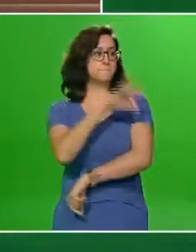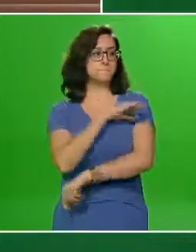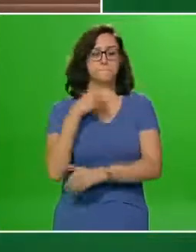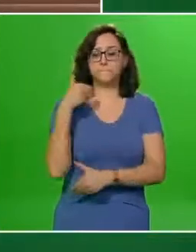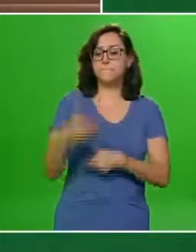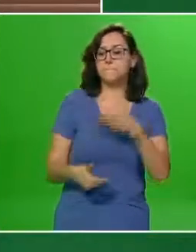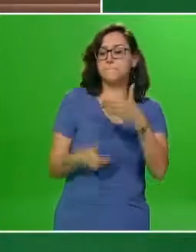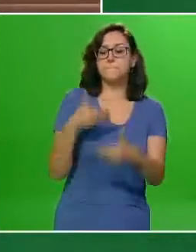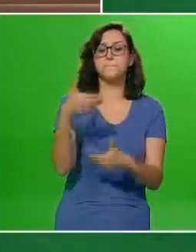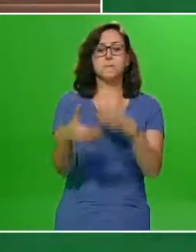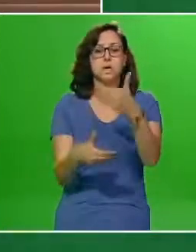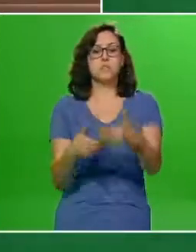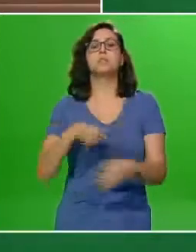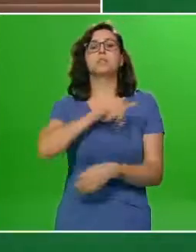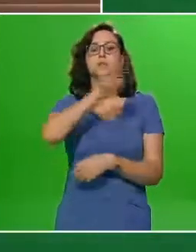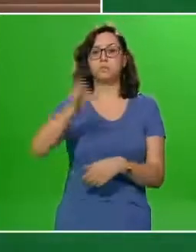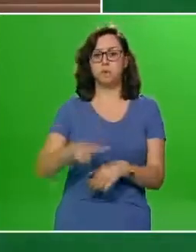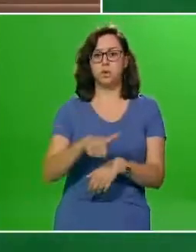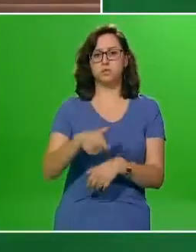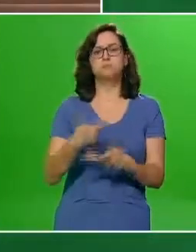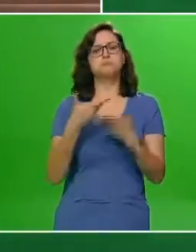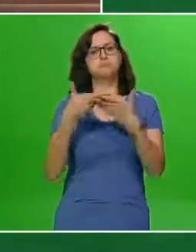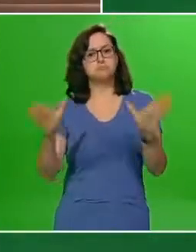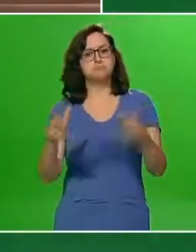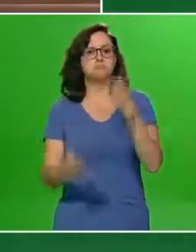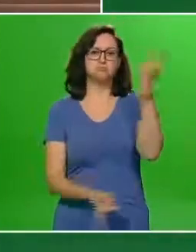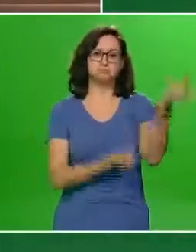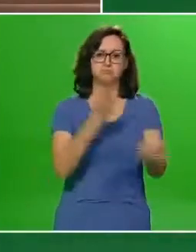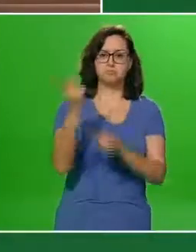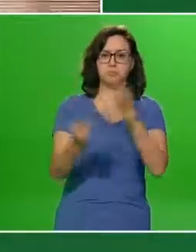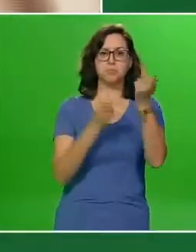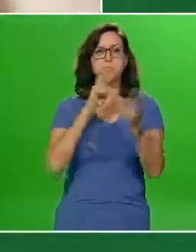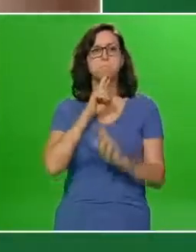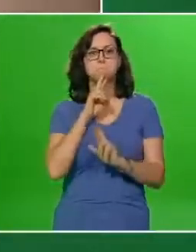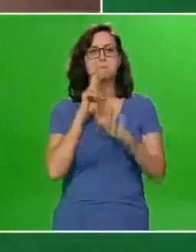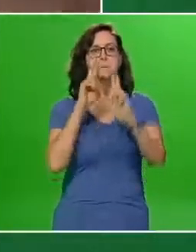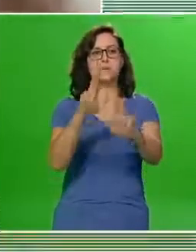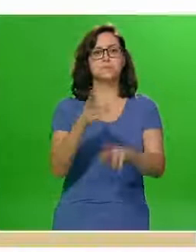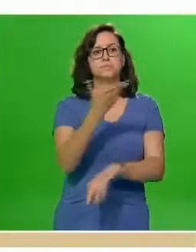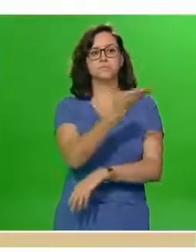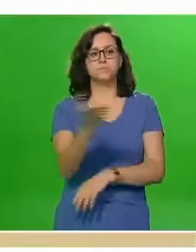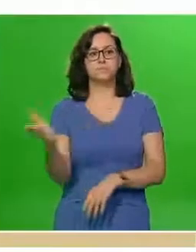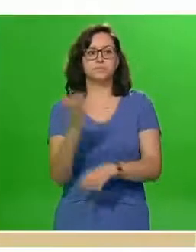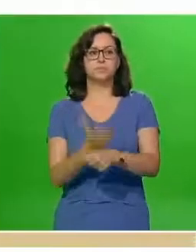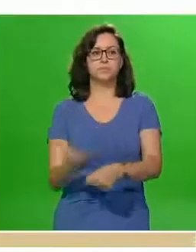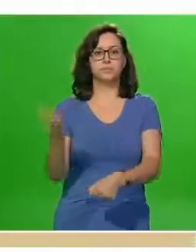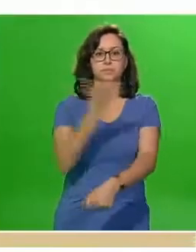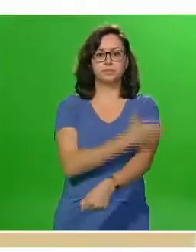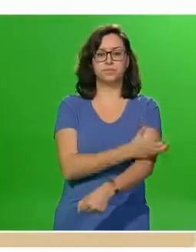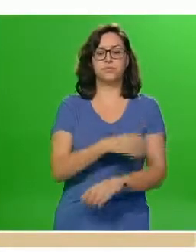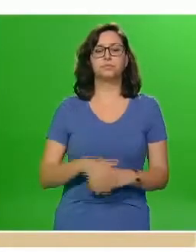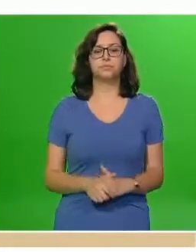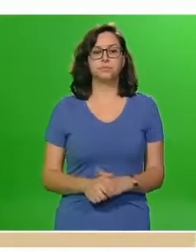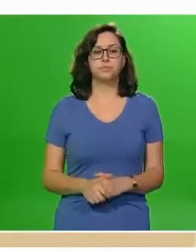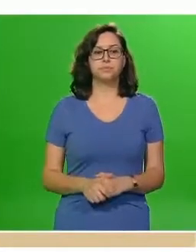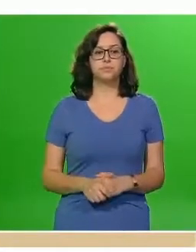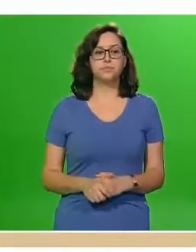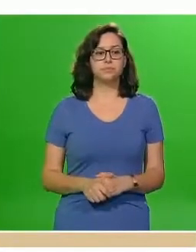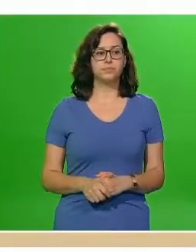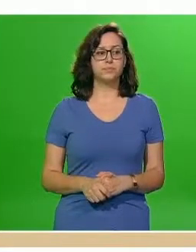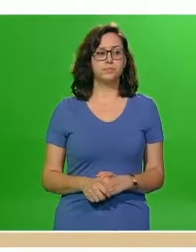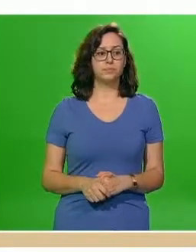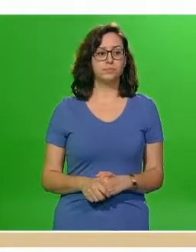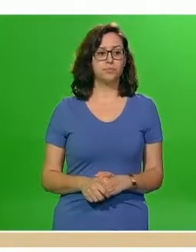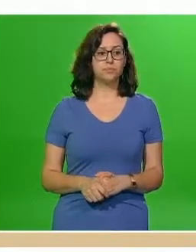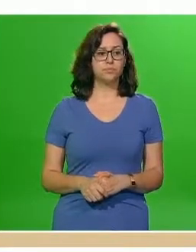tener tiempo después para preguntas y respuestas por parte de nuestros compañeros de la prensa. Bueno, entonces